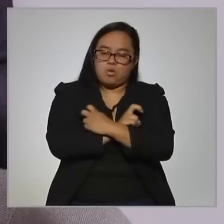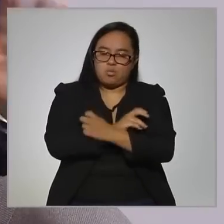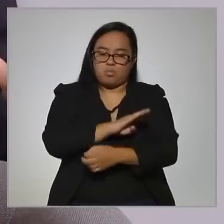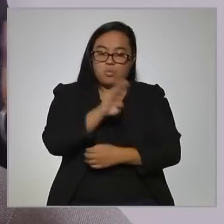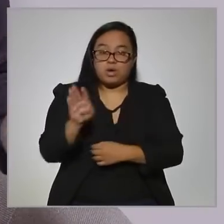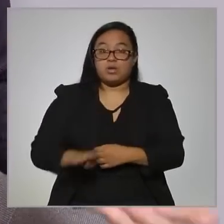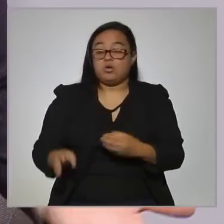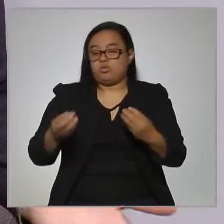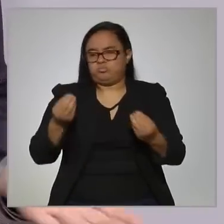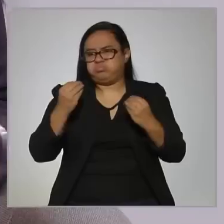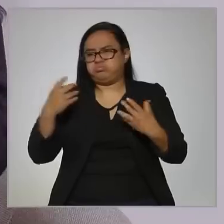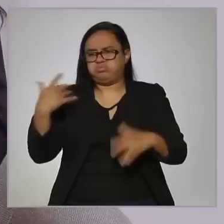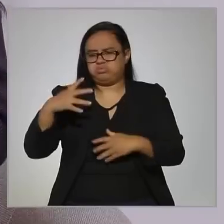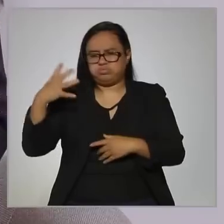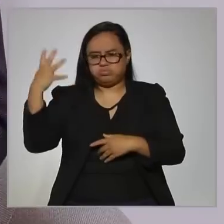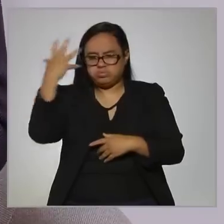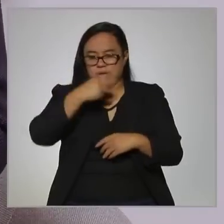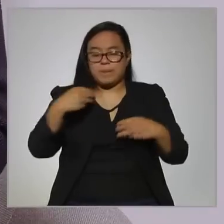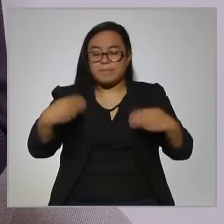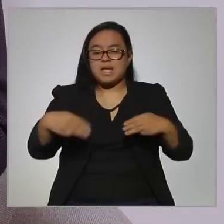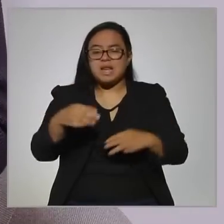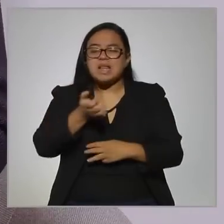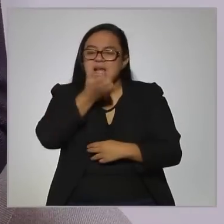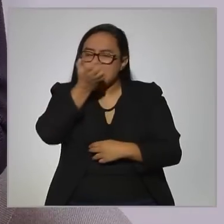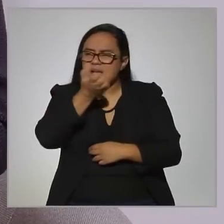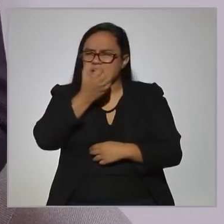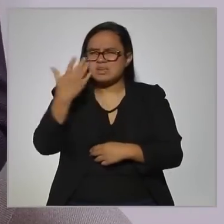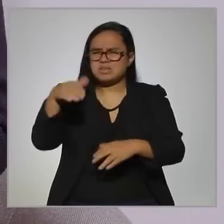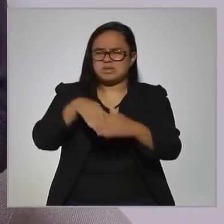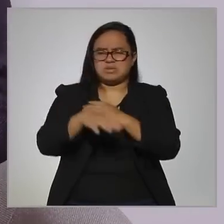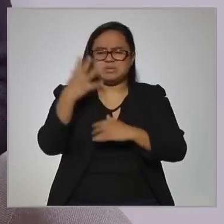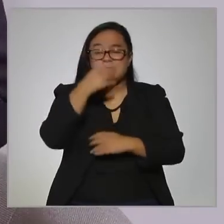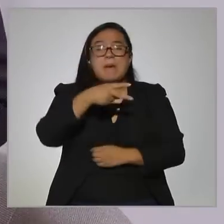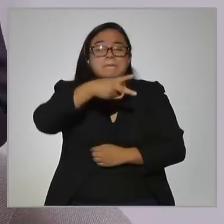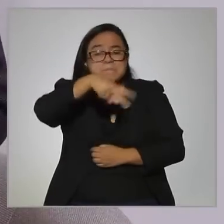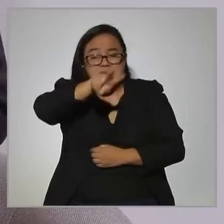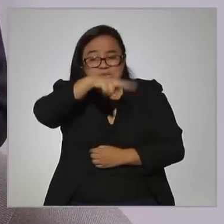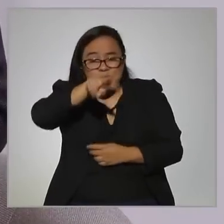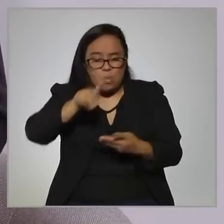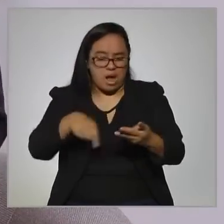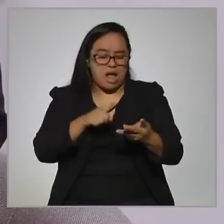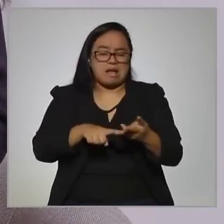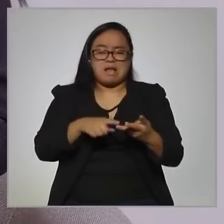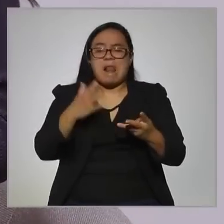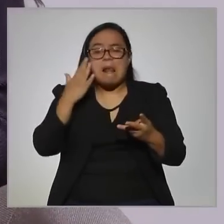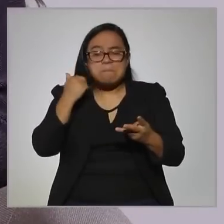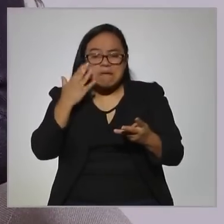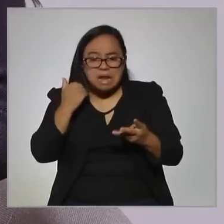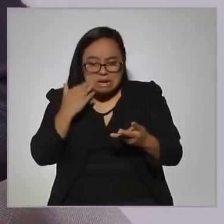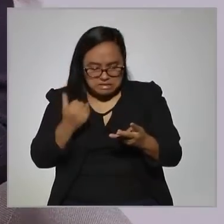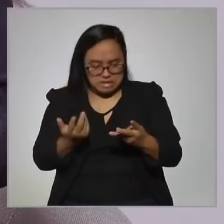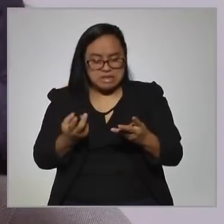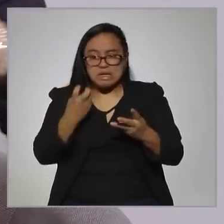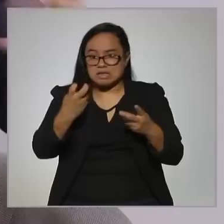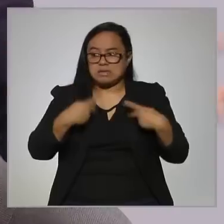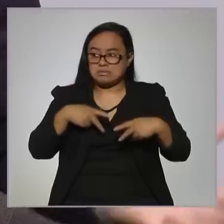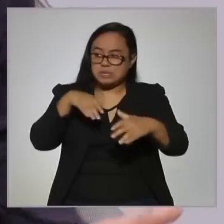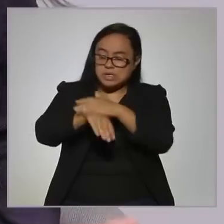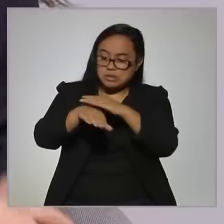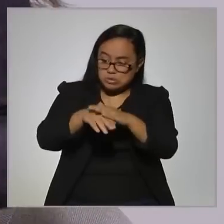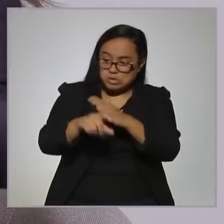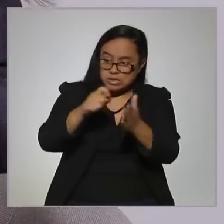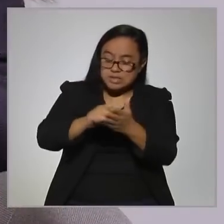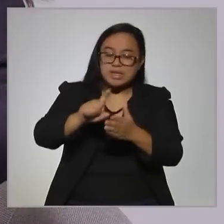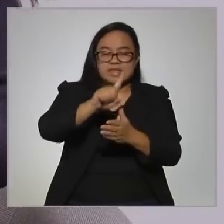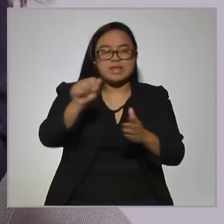una bomba, Ay, y es una claro, belleza, sí, la claro. del mercado de Jamaica, olvídense, Uy, Miscuac, sí, la sí, Merced, la de que es Merced. a donde todo el mundo va a comprar y luego ya lo venden en